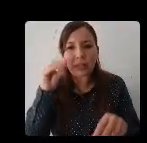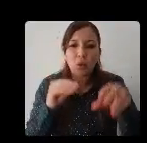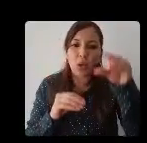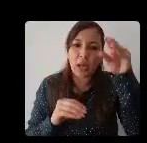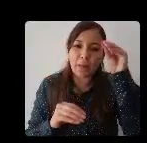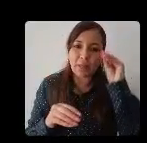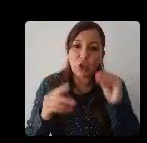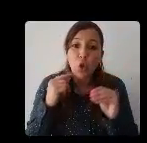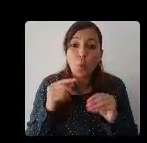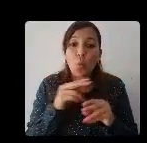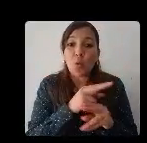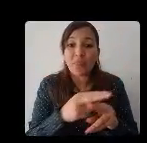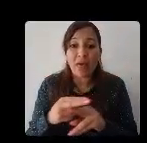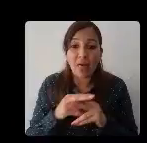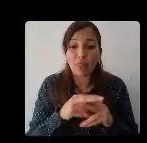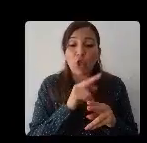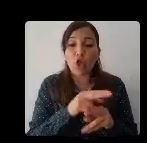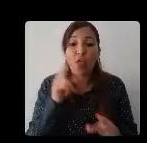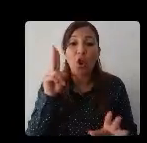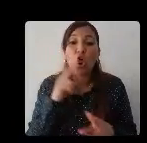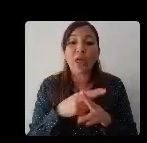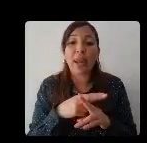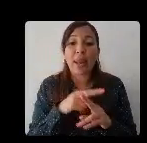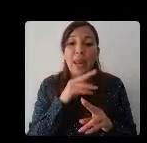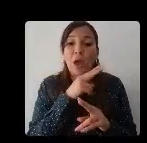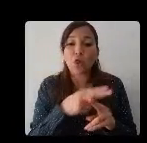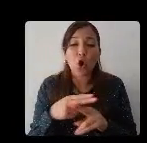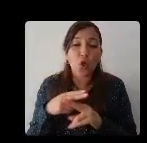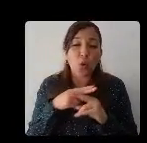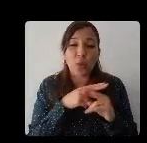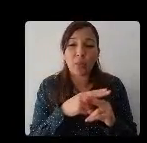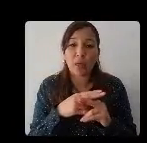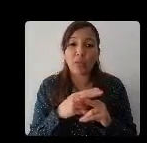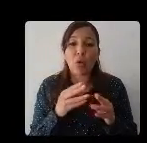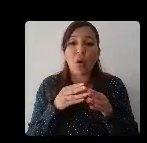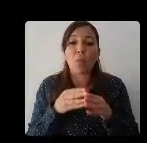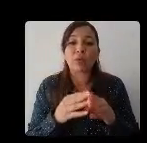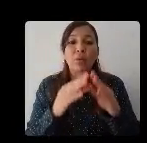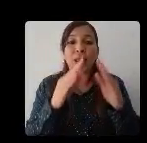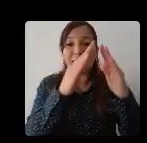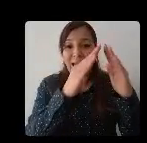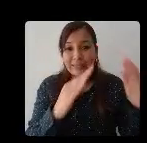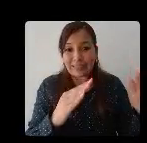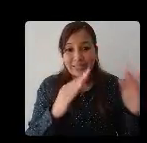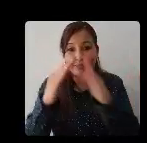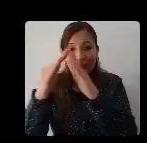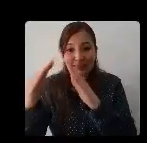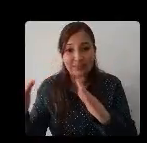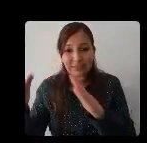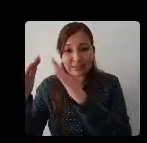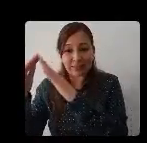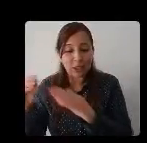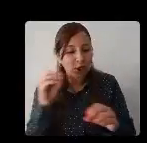a poco fue un poco difícil, pero poco a poco hemos ido implementando y ahora ya estamos más o menos